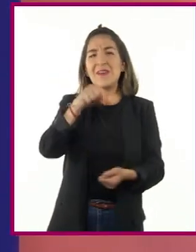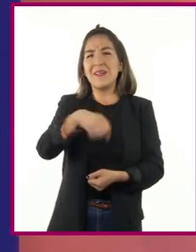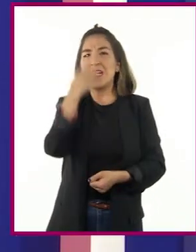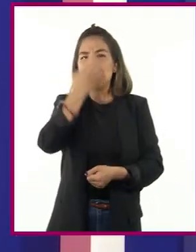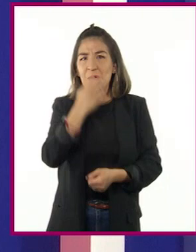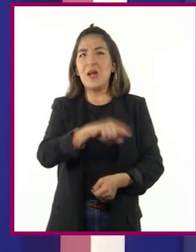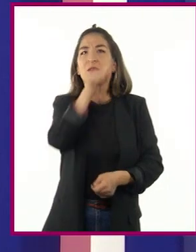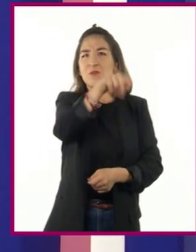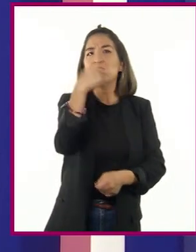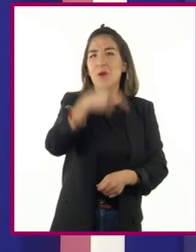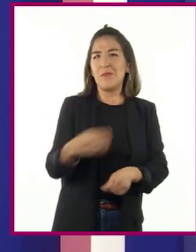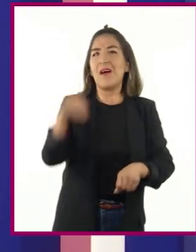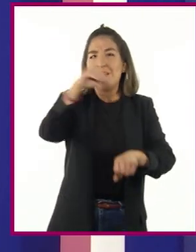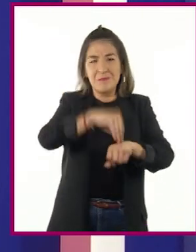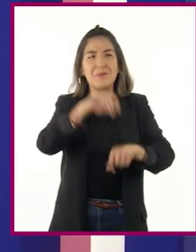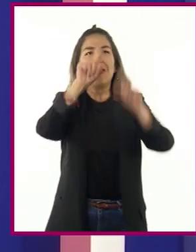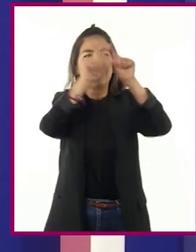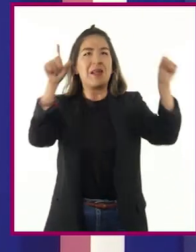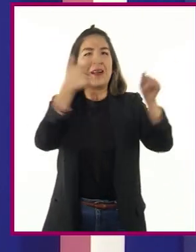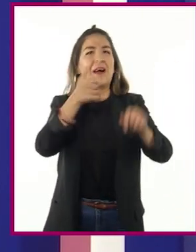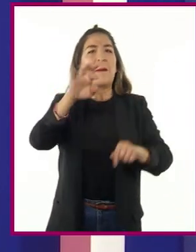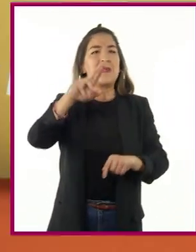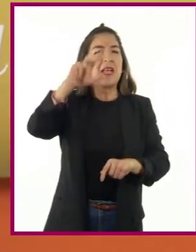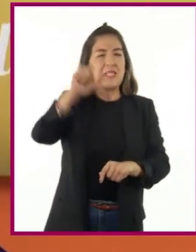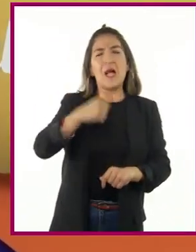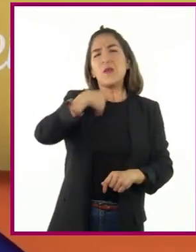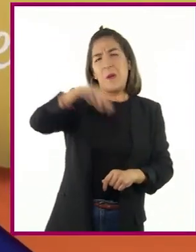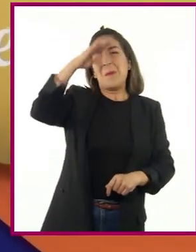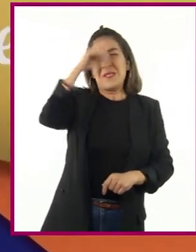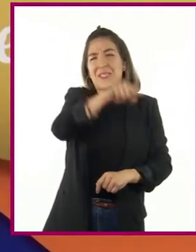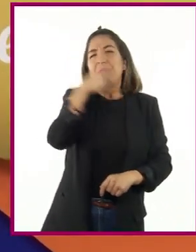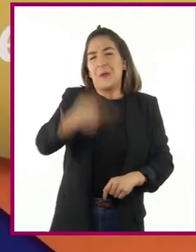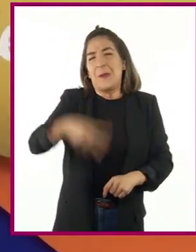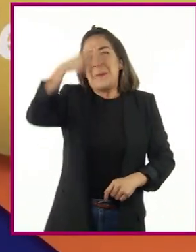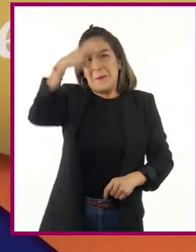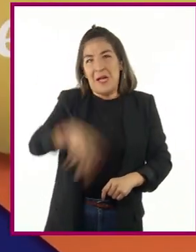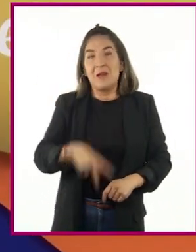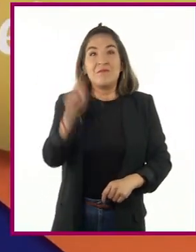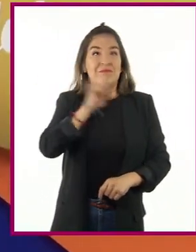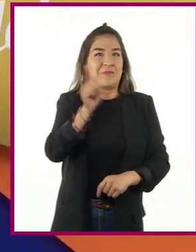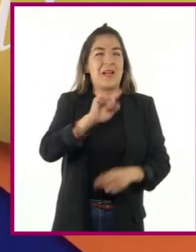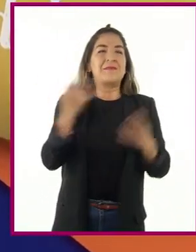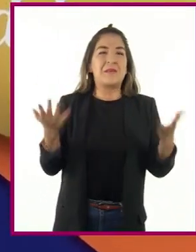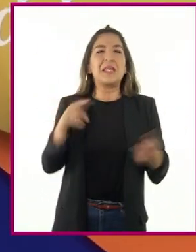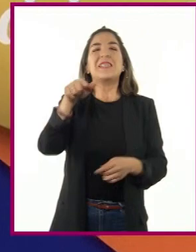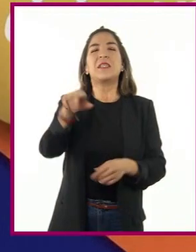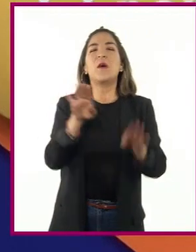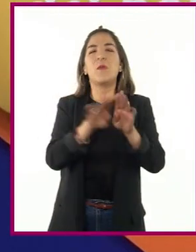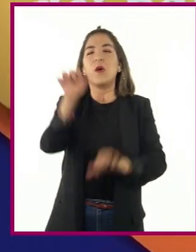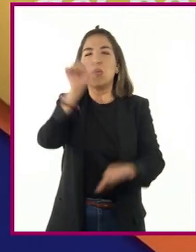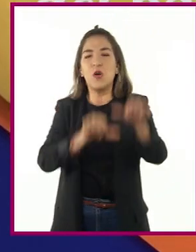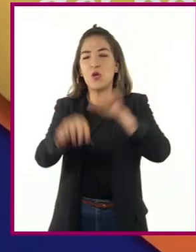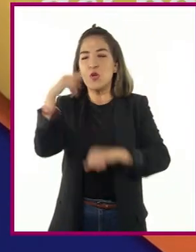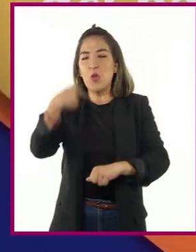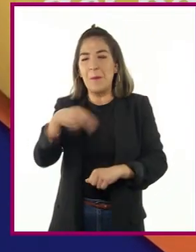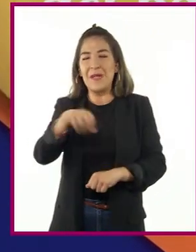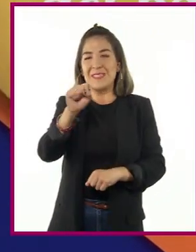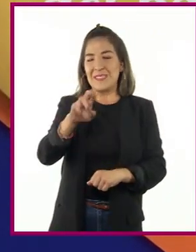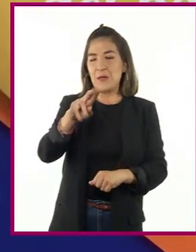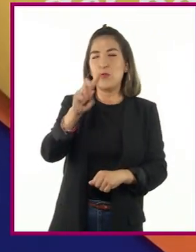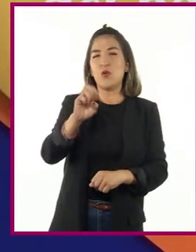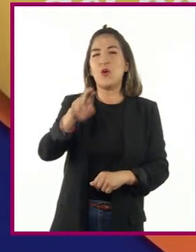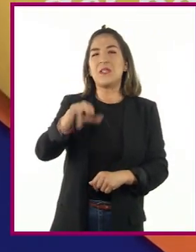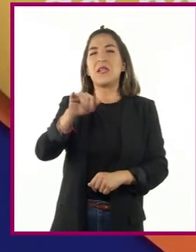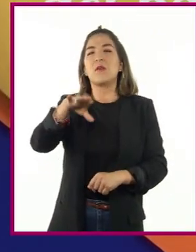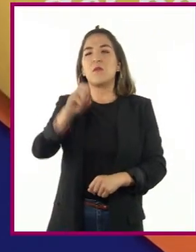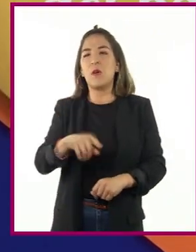nombre, creí que era mexicana. Es común que los escritores utilicen un seudónimo para firmar o publicar sus obras